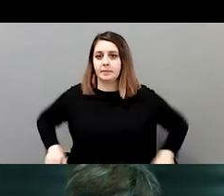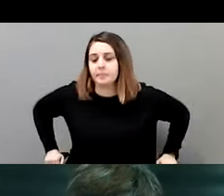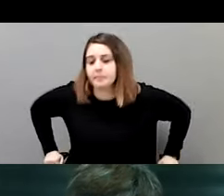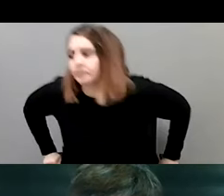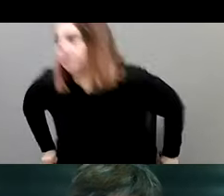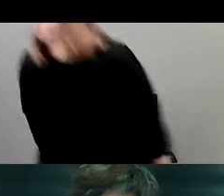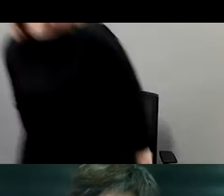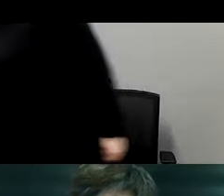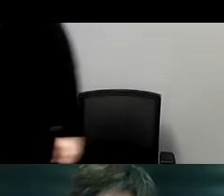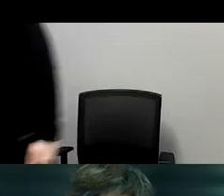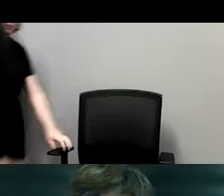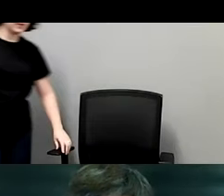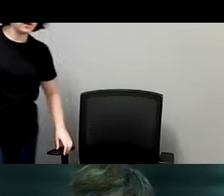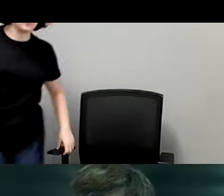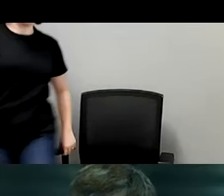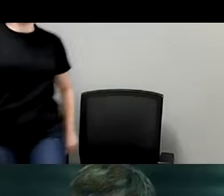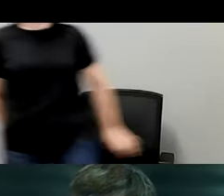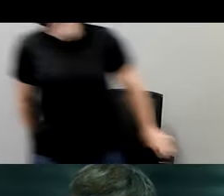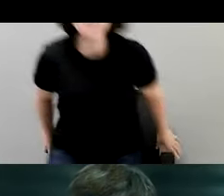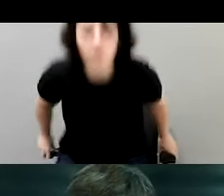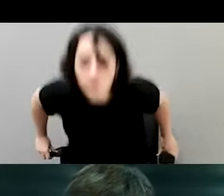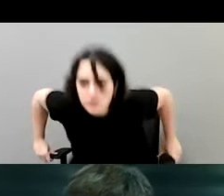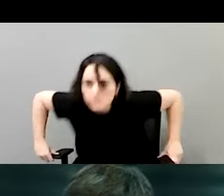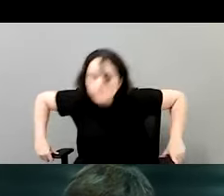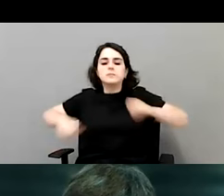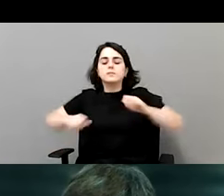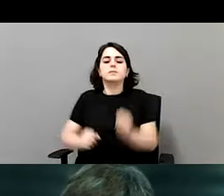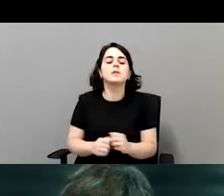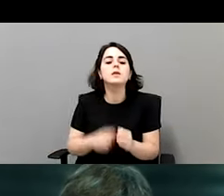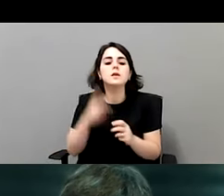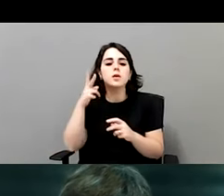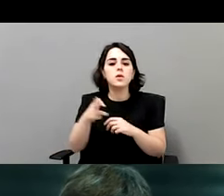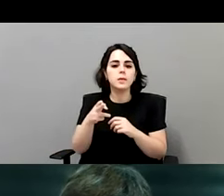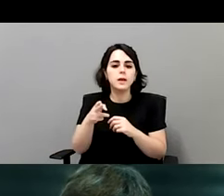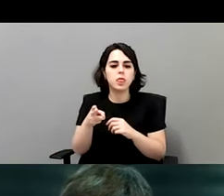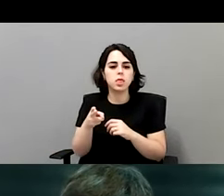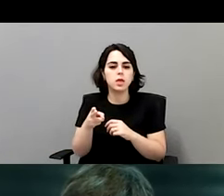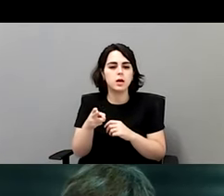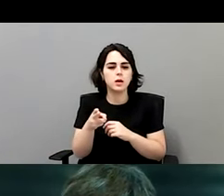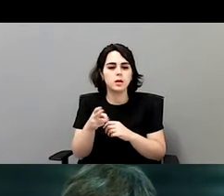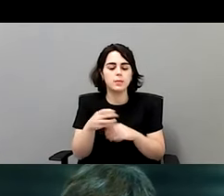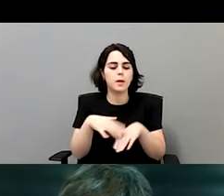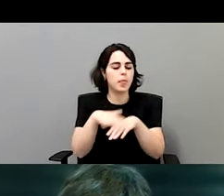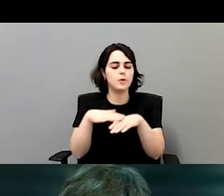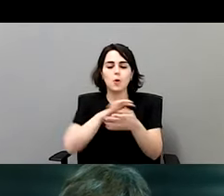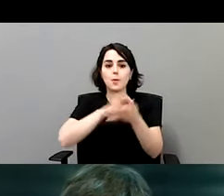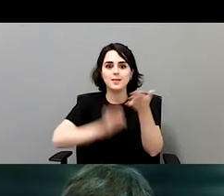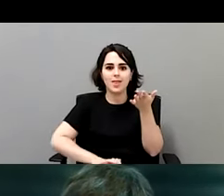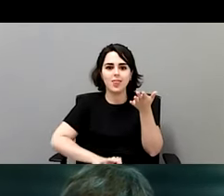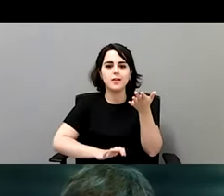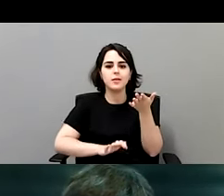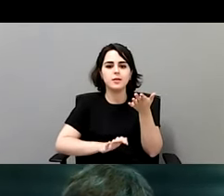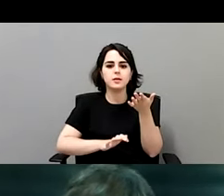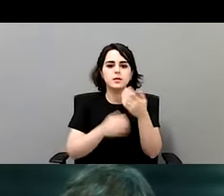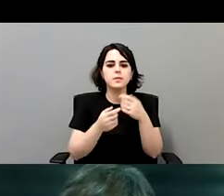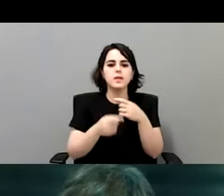Vale, bueno, la documentación que hay que presentar para solicitar,